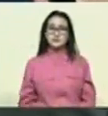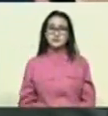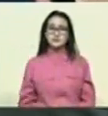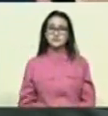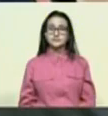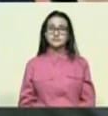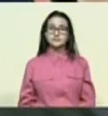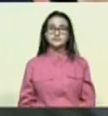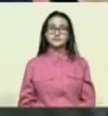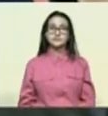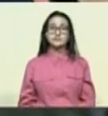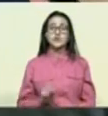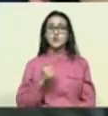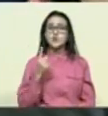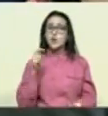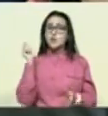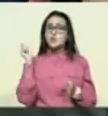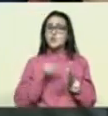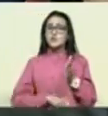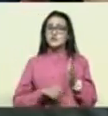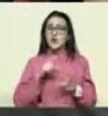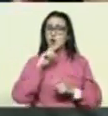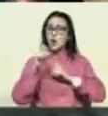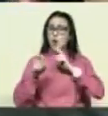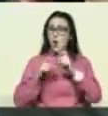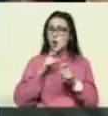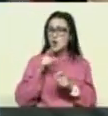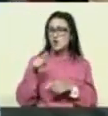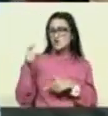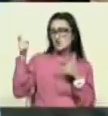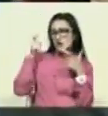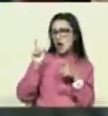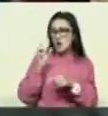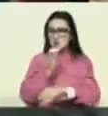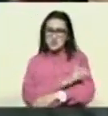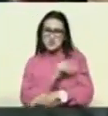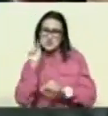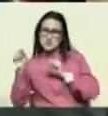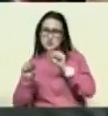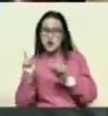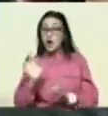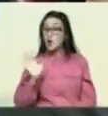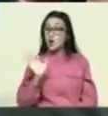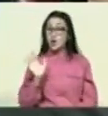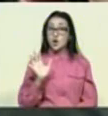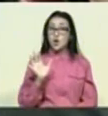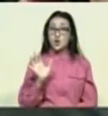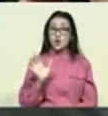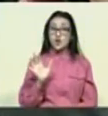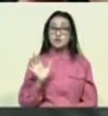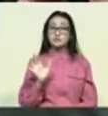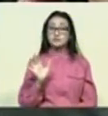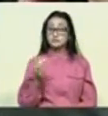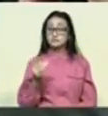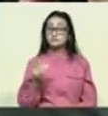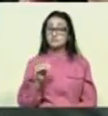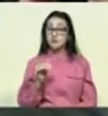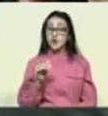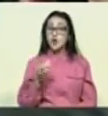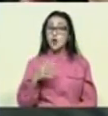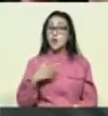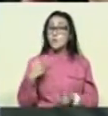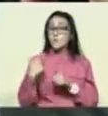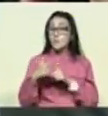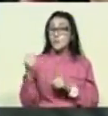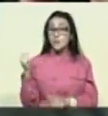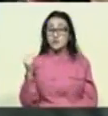la prohibición de promover mensajes de odio, de intolerancia, mensajes de guerra, sino también desde el punto de vista activo y positivo de que